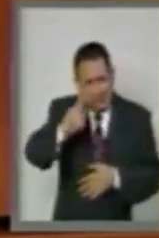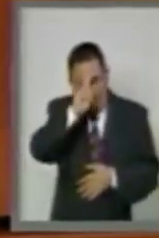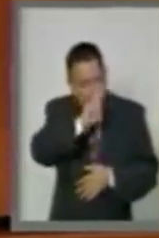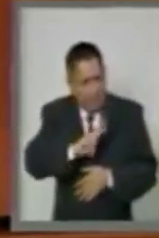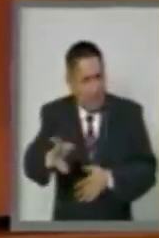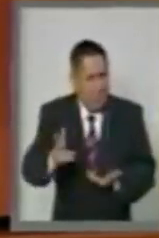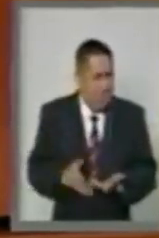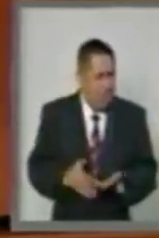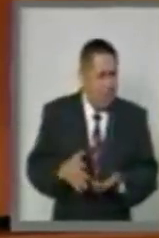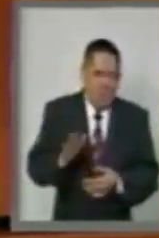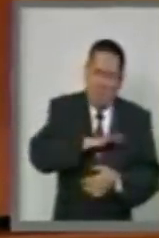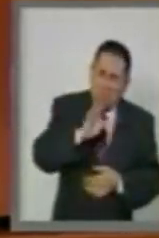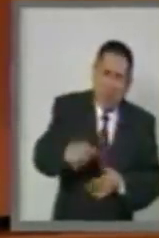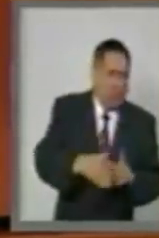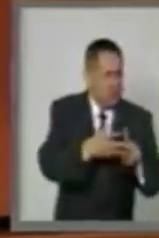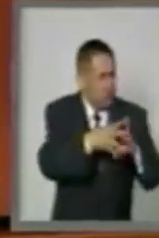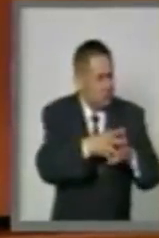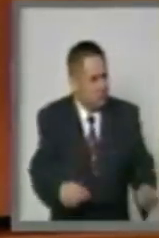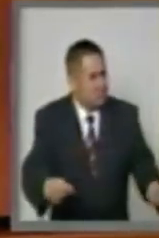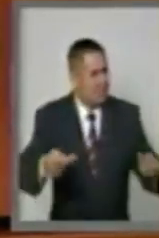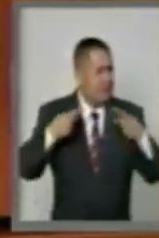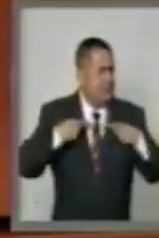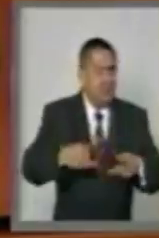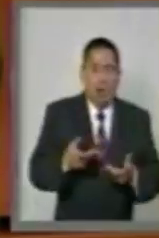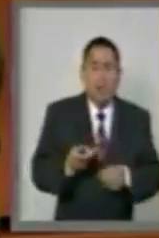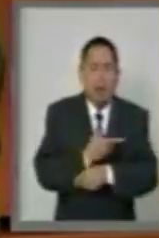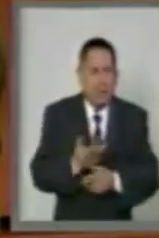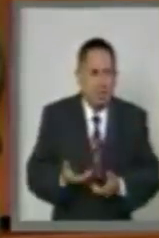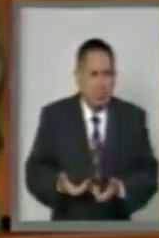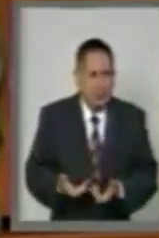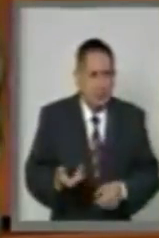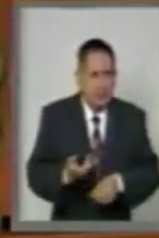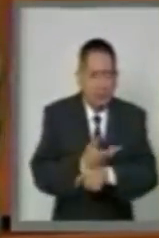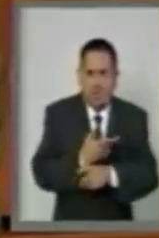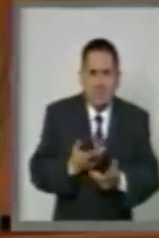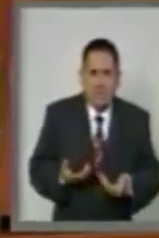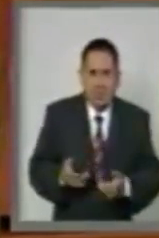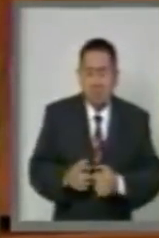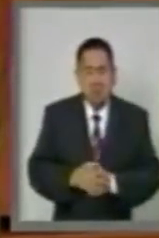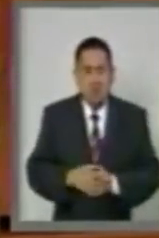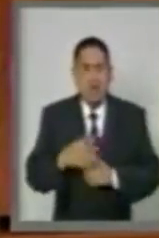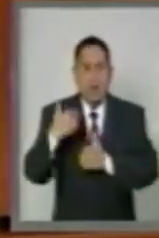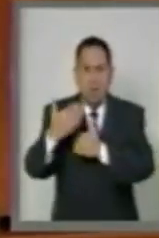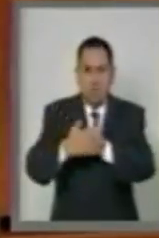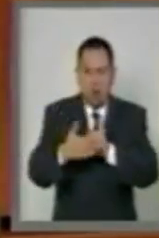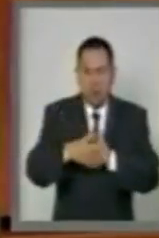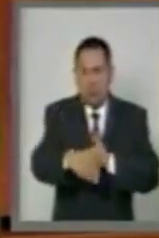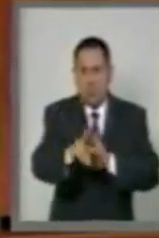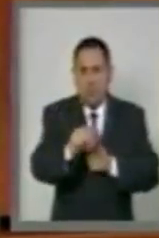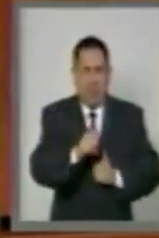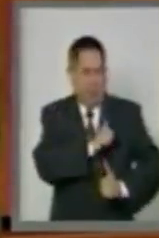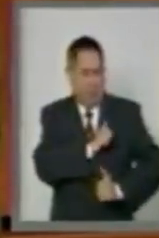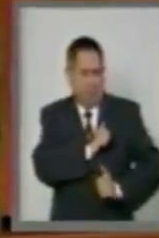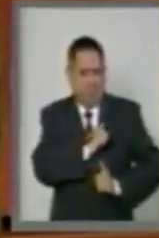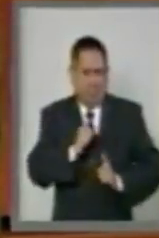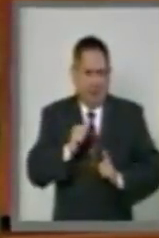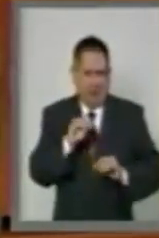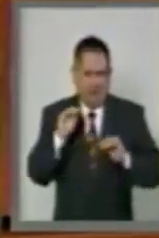trágico, muertos, desaparecidos. ¿Y sabe usted qué pasa? La militarización, la guerra